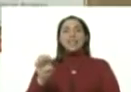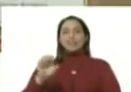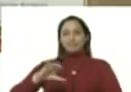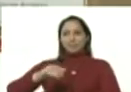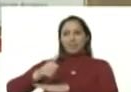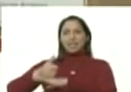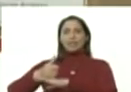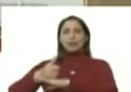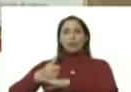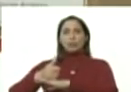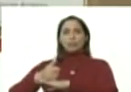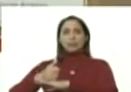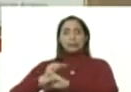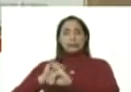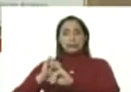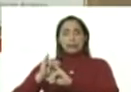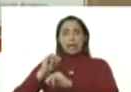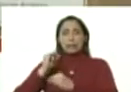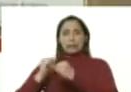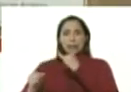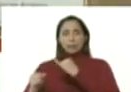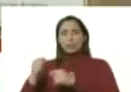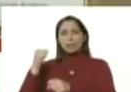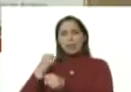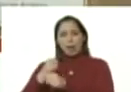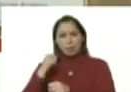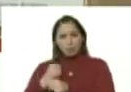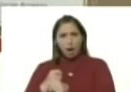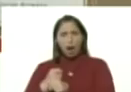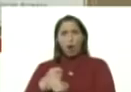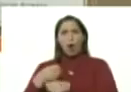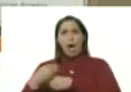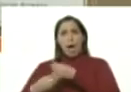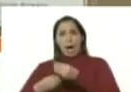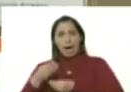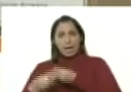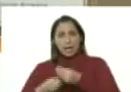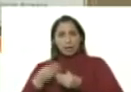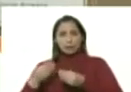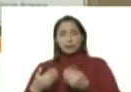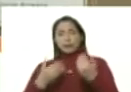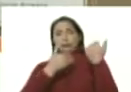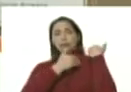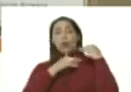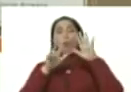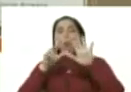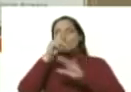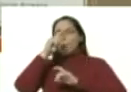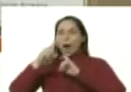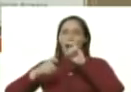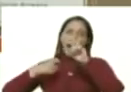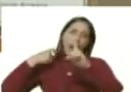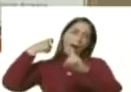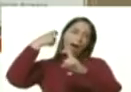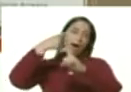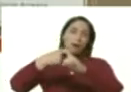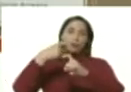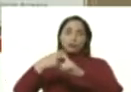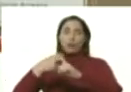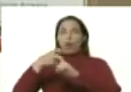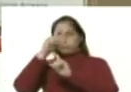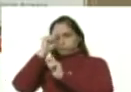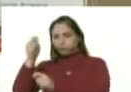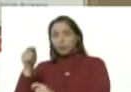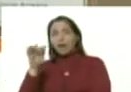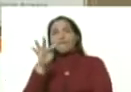saliente, por la labor que ha hecho. Han sido 8 años de acción que han colocado a la